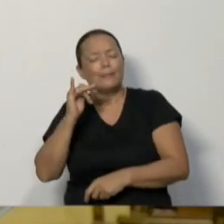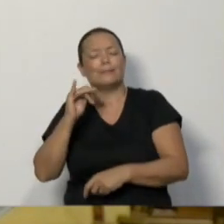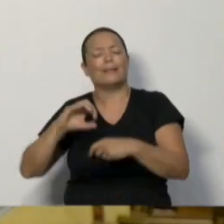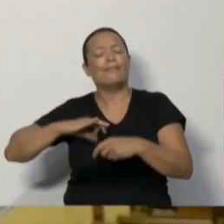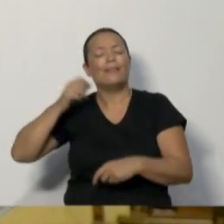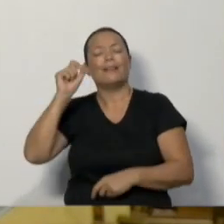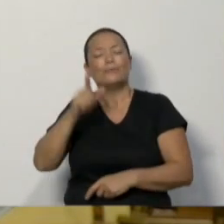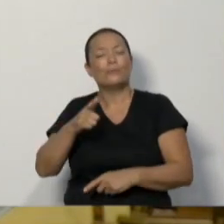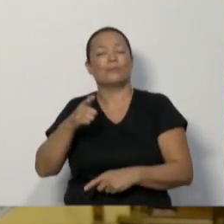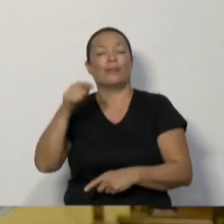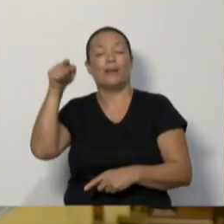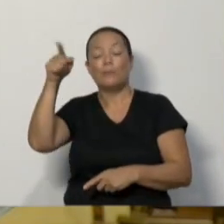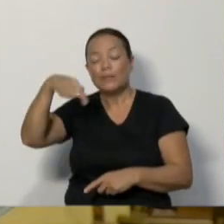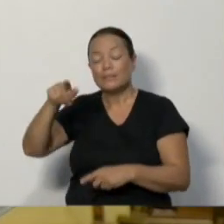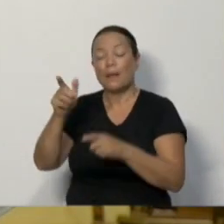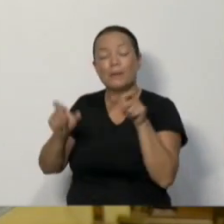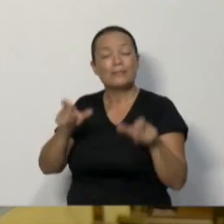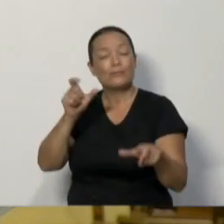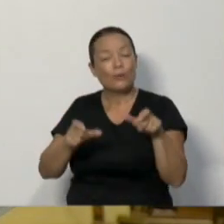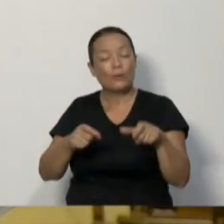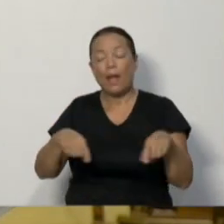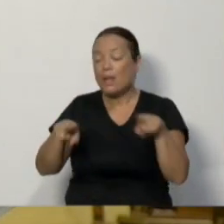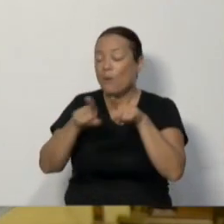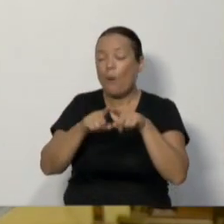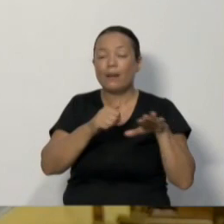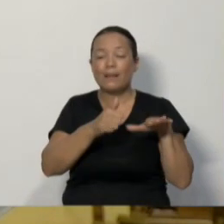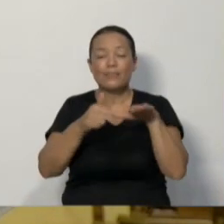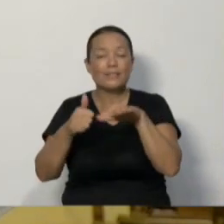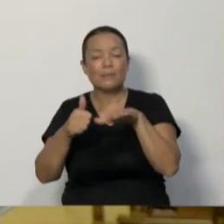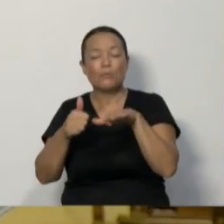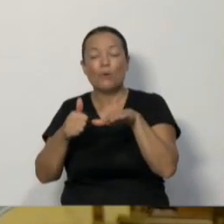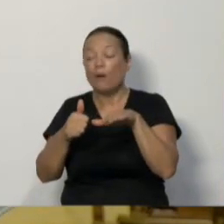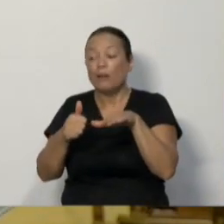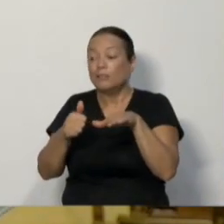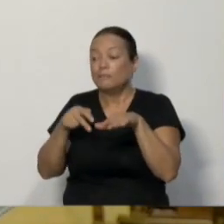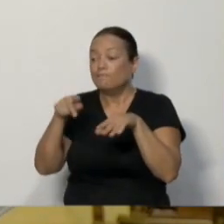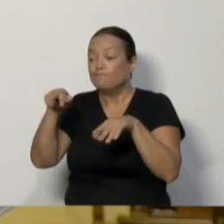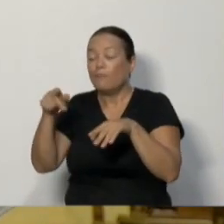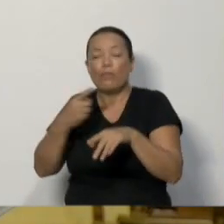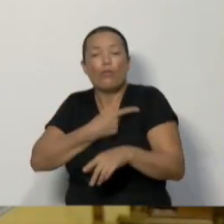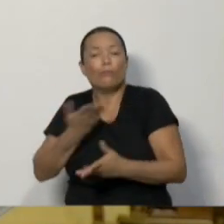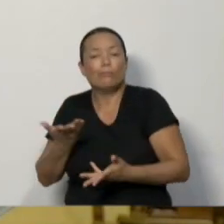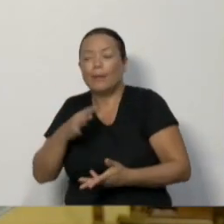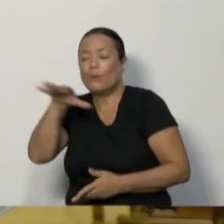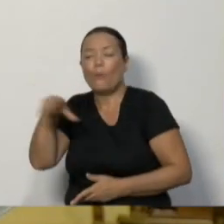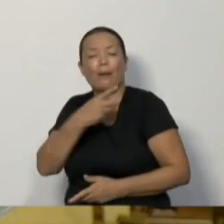dificultades, por aquellos que quizá, como aquellos discípulos, no sabían a dónde estaban yendo con